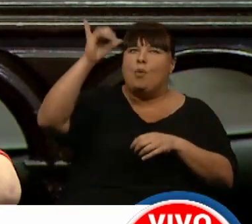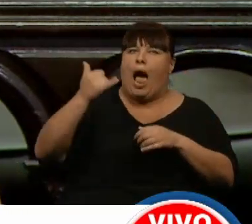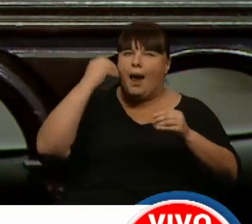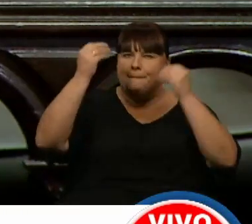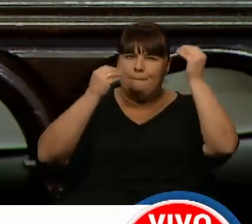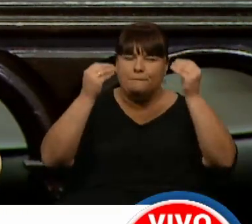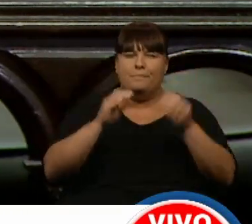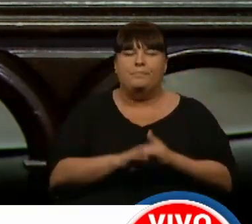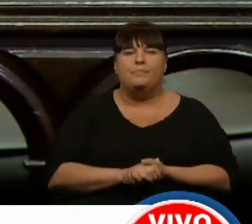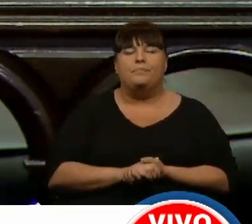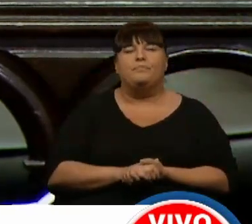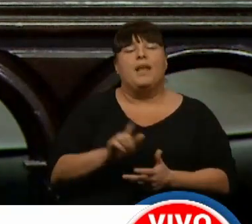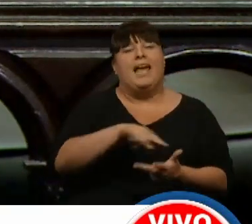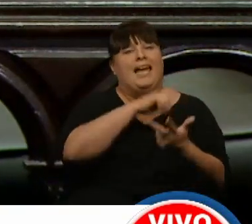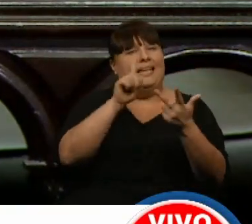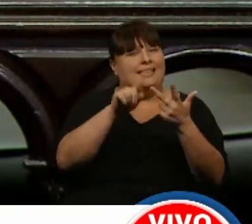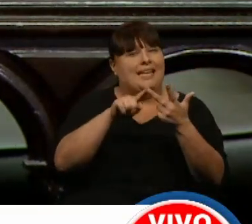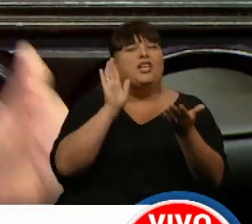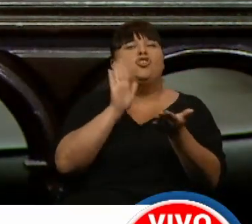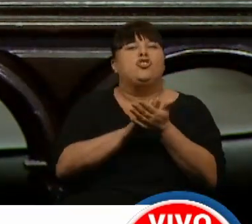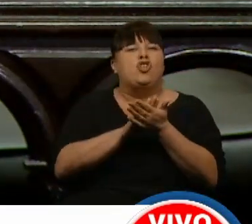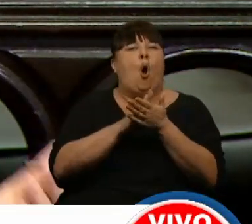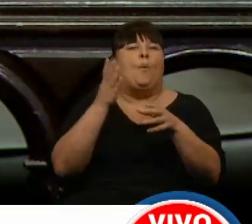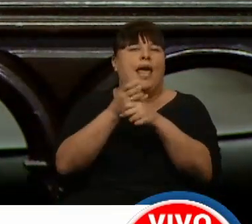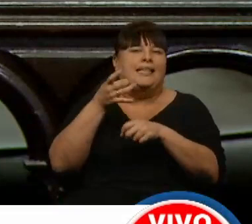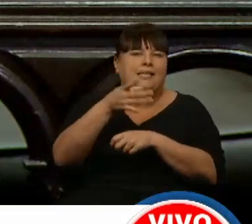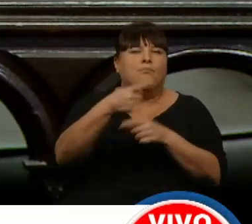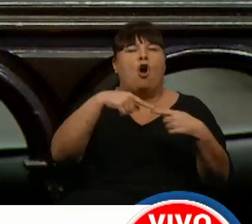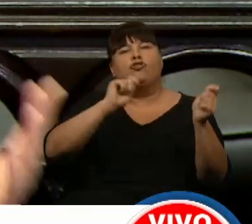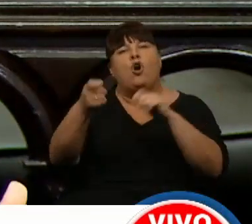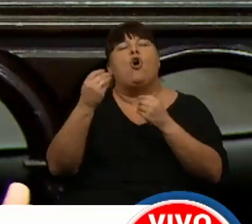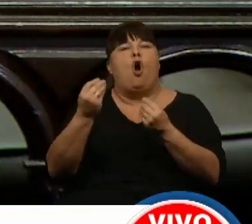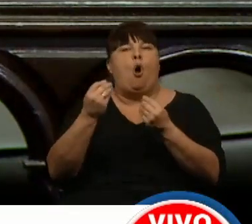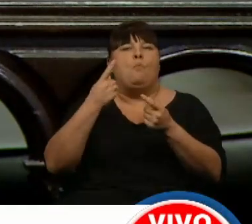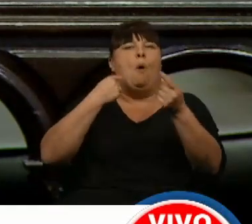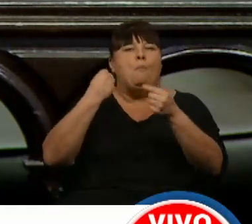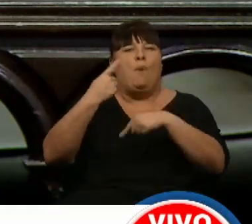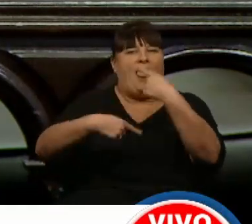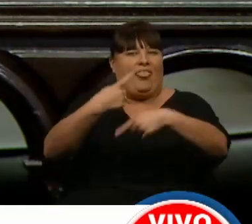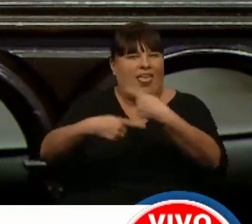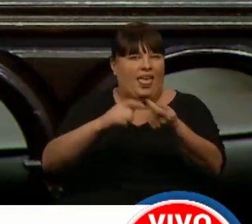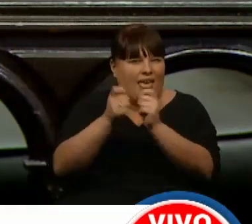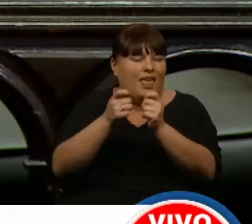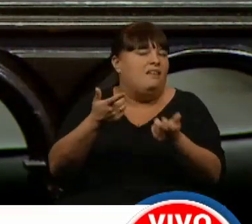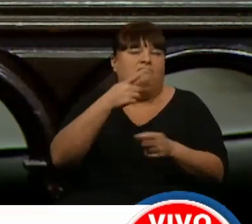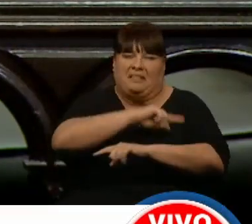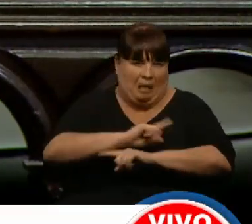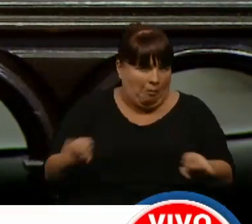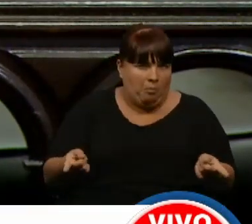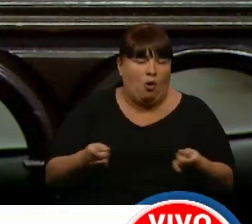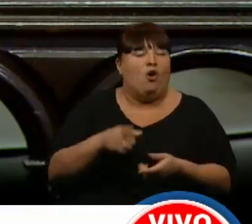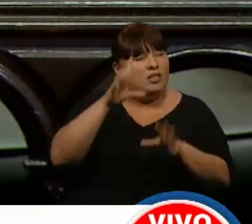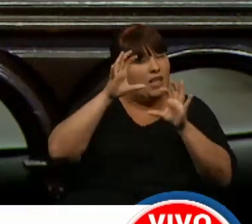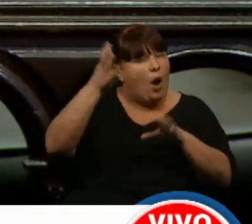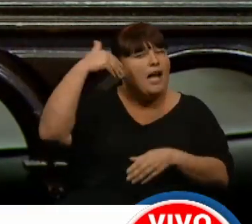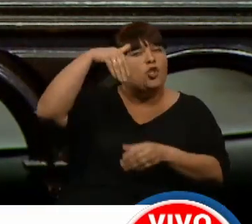provincias. El tercer punto tenía que ver con el transporte, alternativa de transporte basada en fuentes renovables. Bueno, eso tampoco ocurrió.